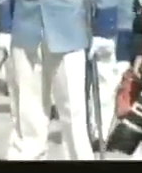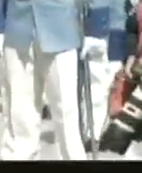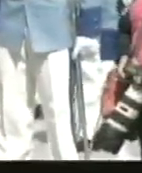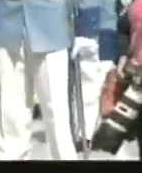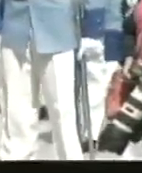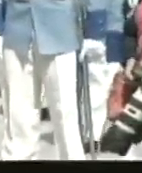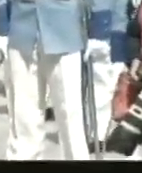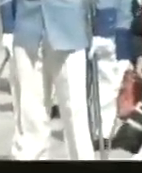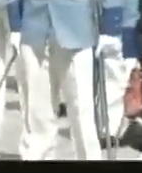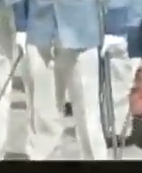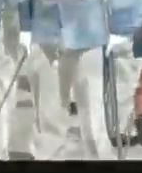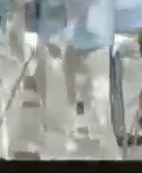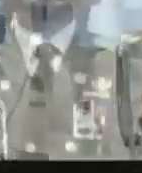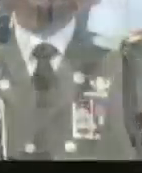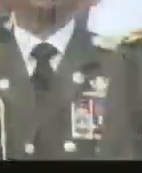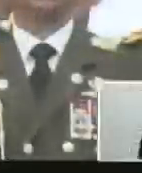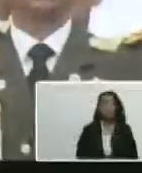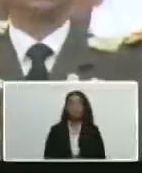Quiero